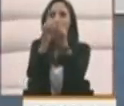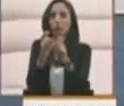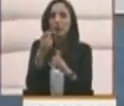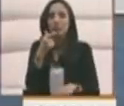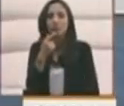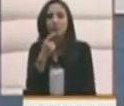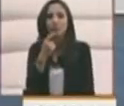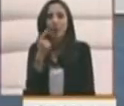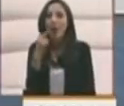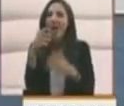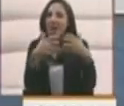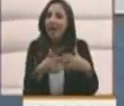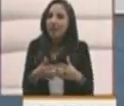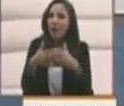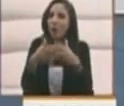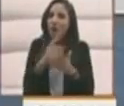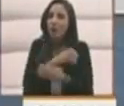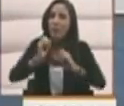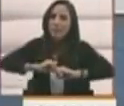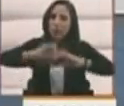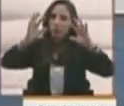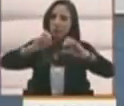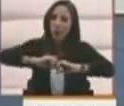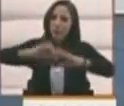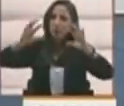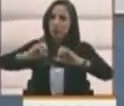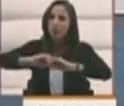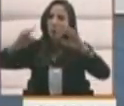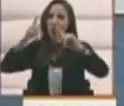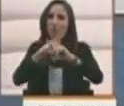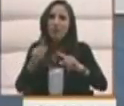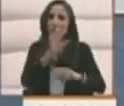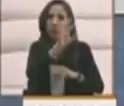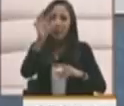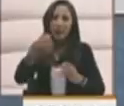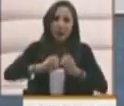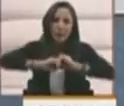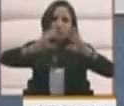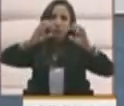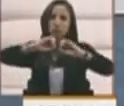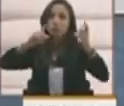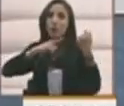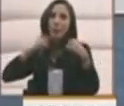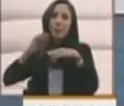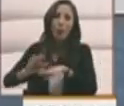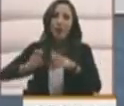Unidos han bombardeado medio mundo contra la lucha, supuestamente,